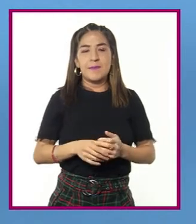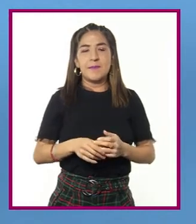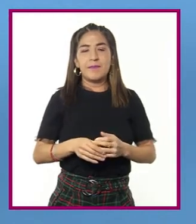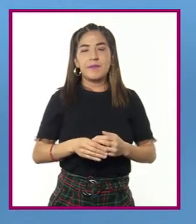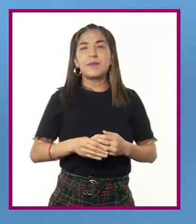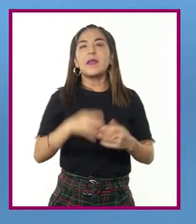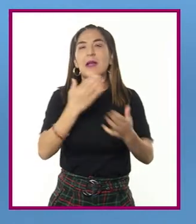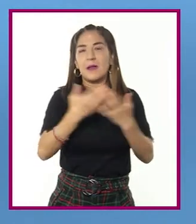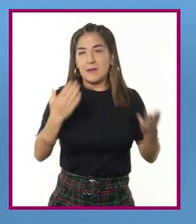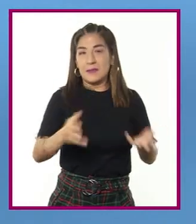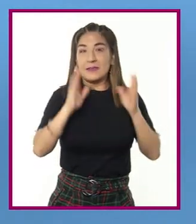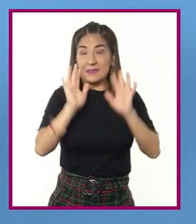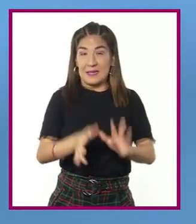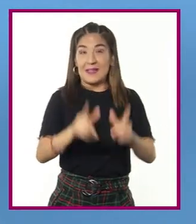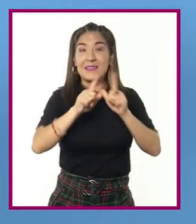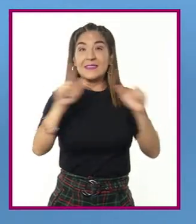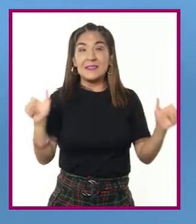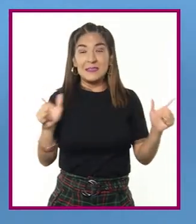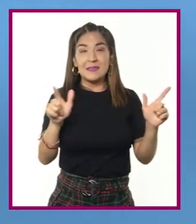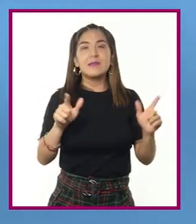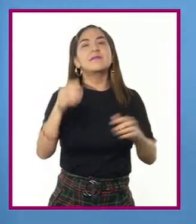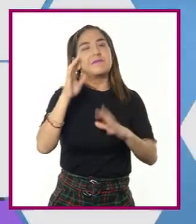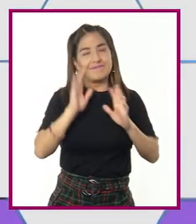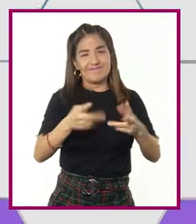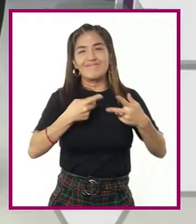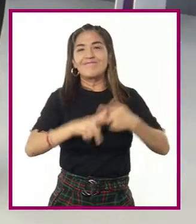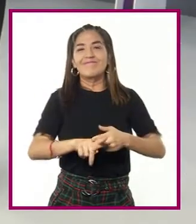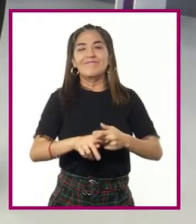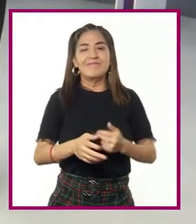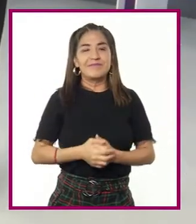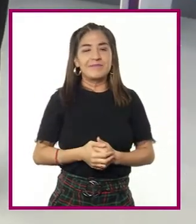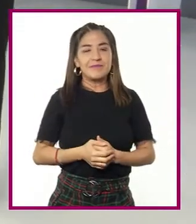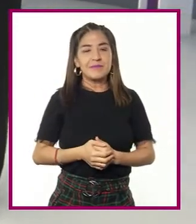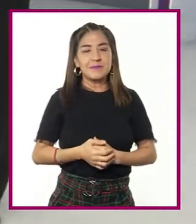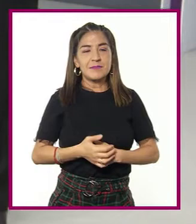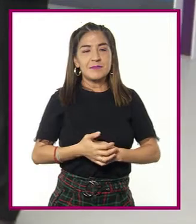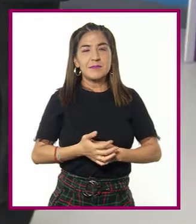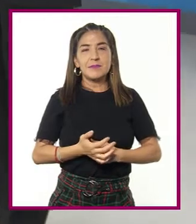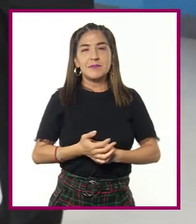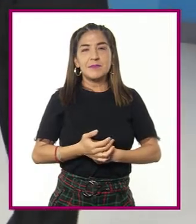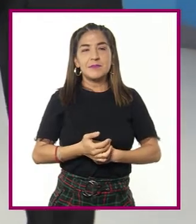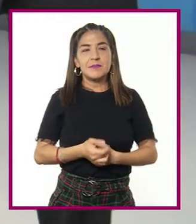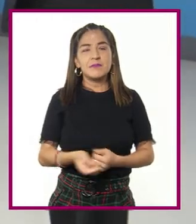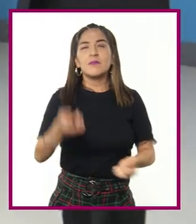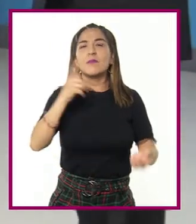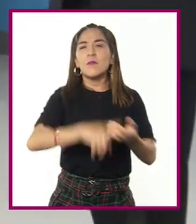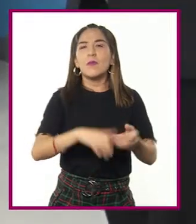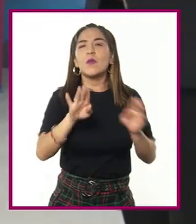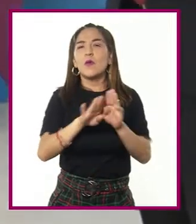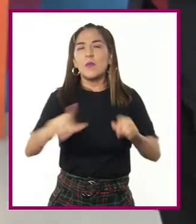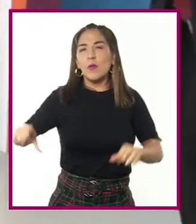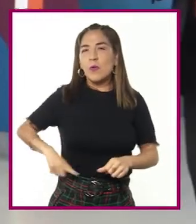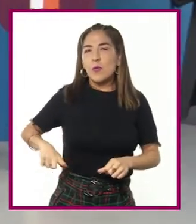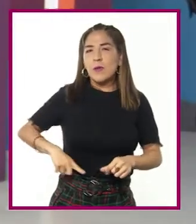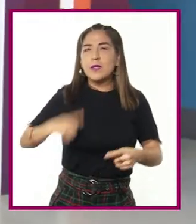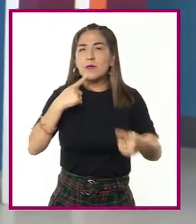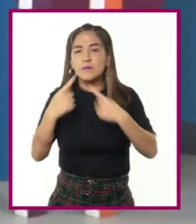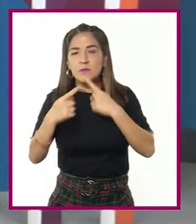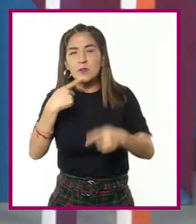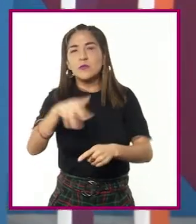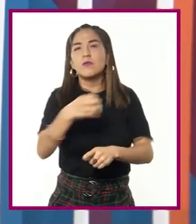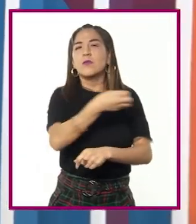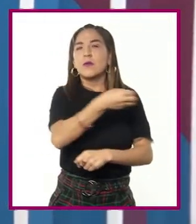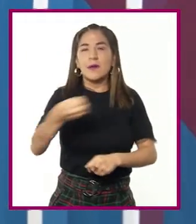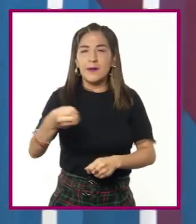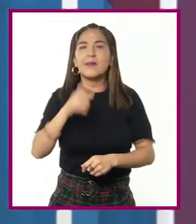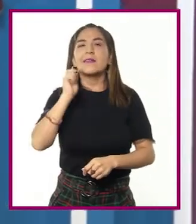sí, ¿listas y listos? ¡Comenzamos! En una democracia, la organización del gobierno responde a la